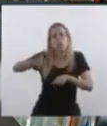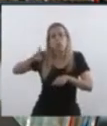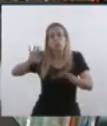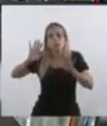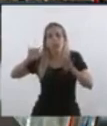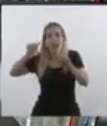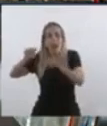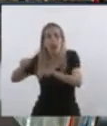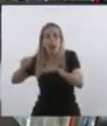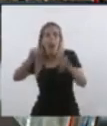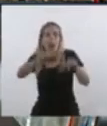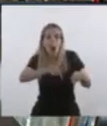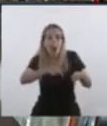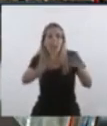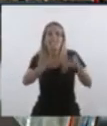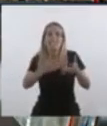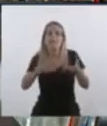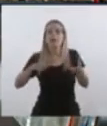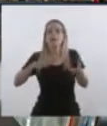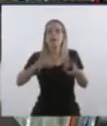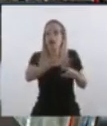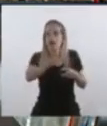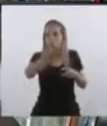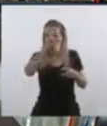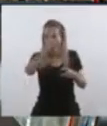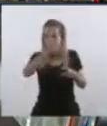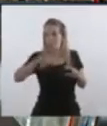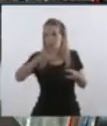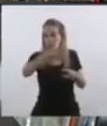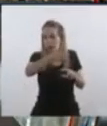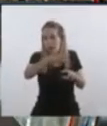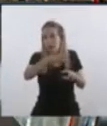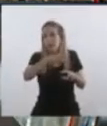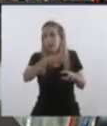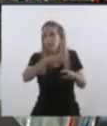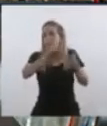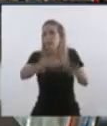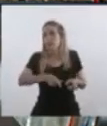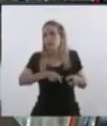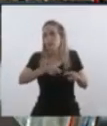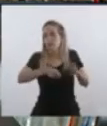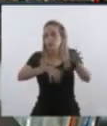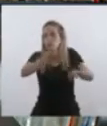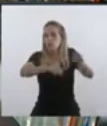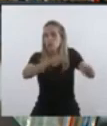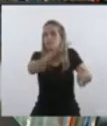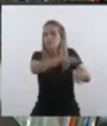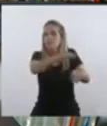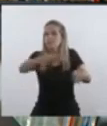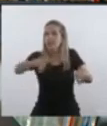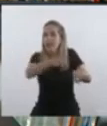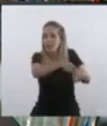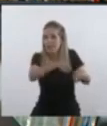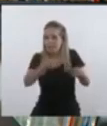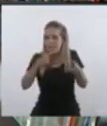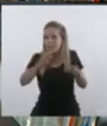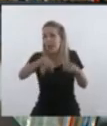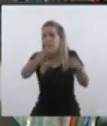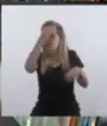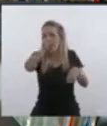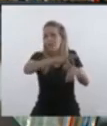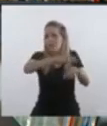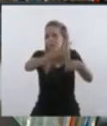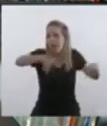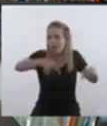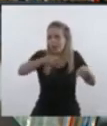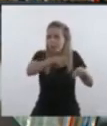sistema privado, se acumuló un número de camas utilizadas que hoy en día pueden ser muy necesarias para